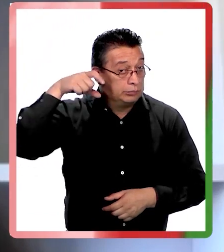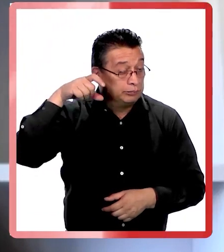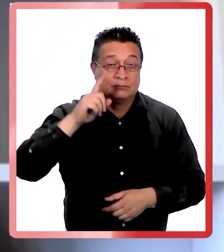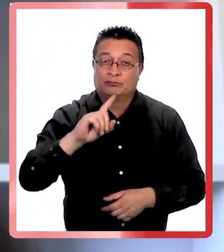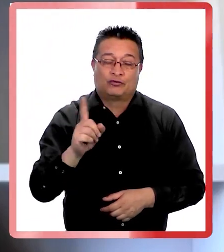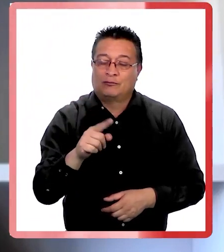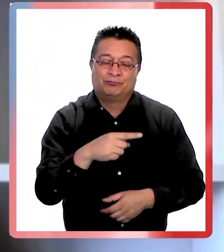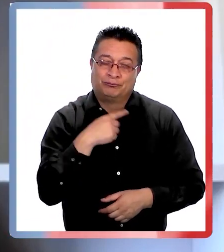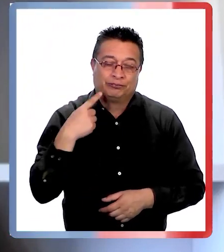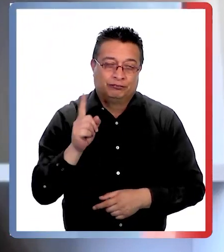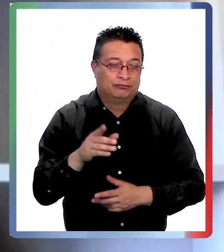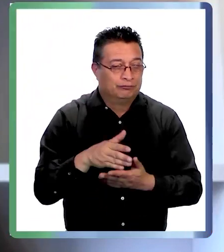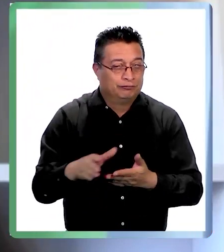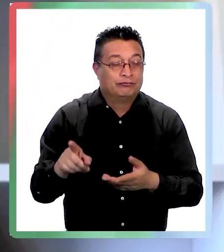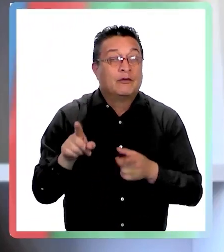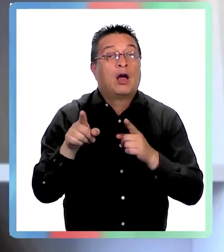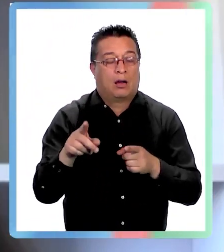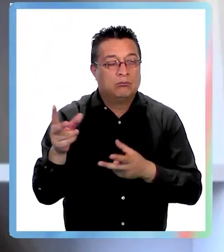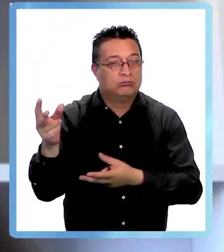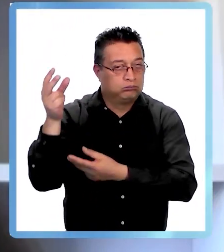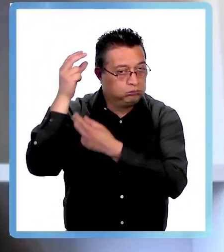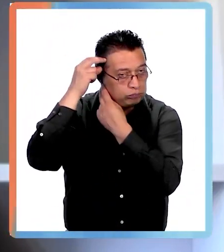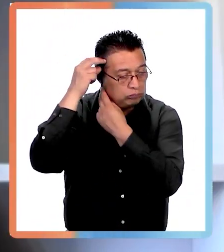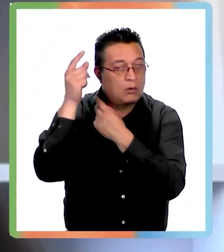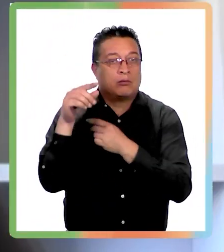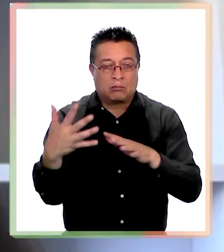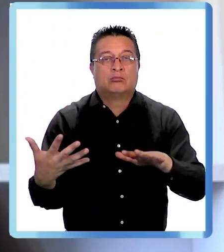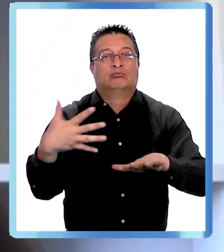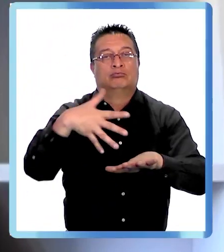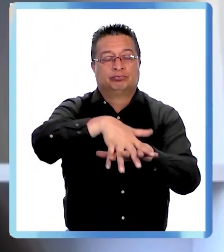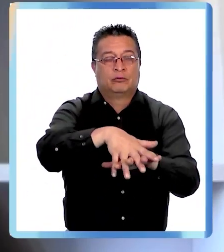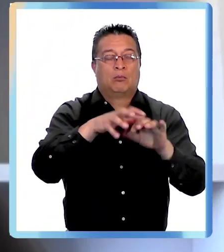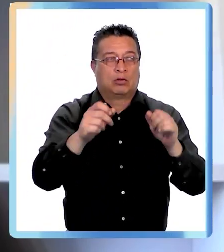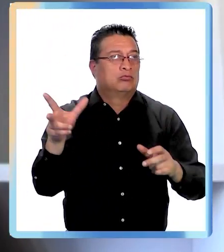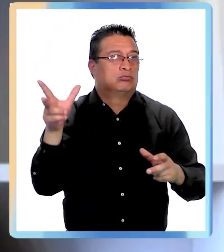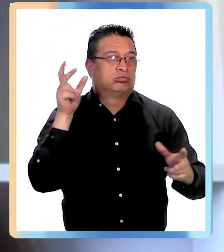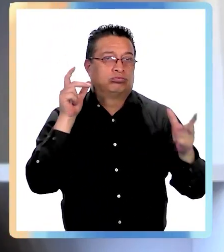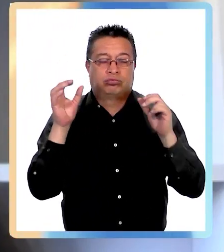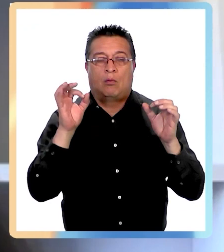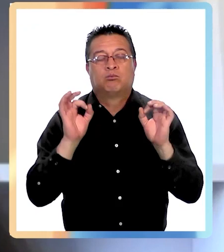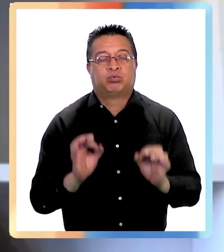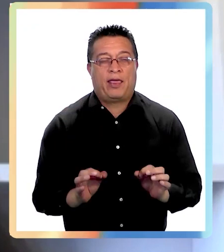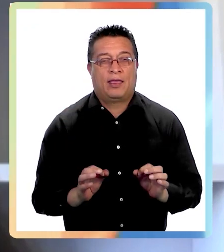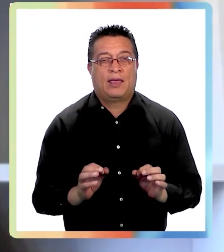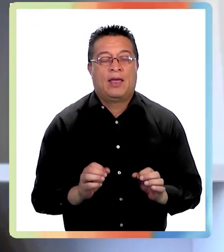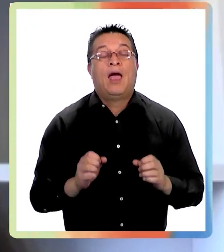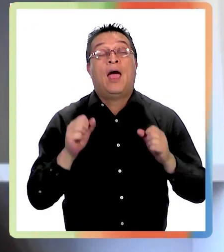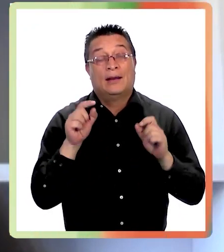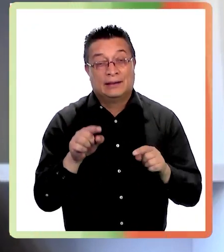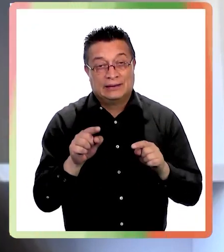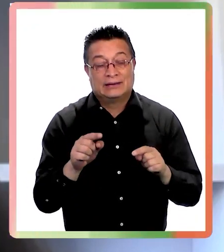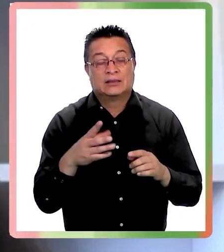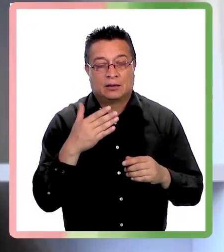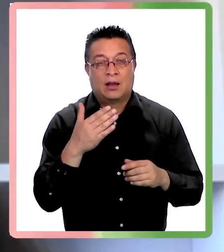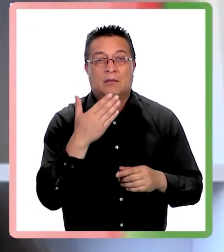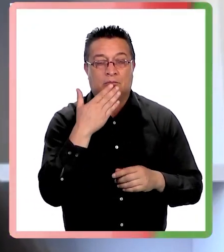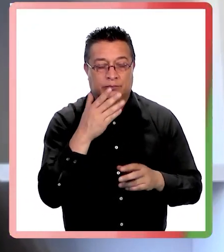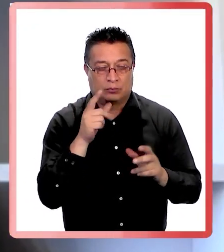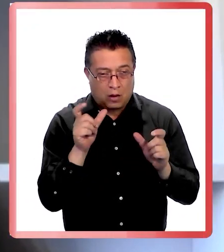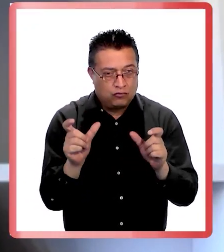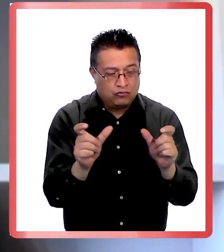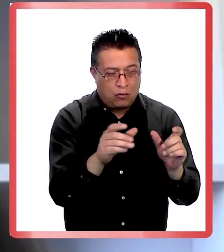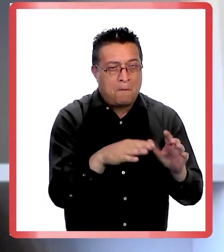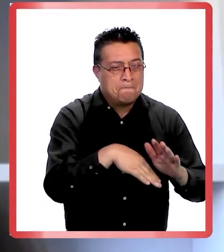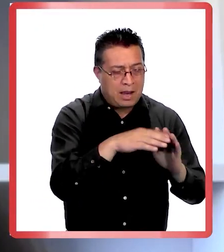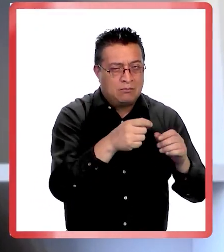el audífono no es suficiente, los reintegra porque pueden escuchar de nuevo. Entonces, en ese sentido,